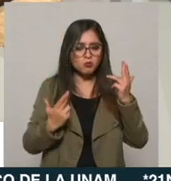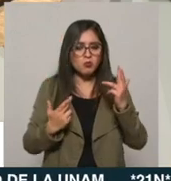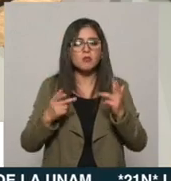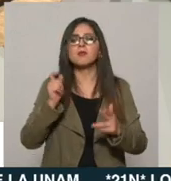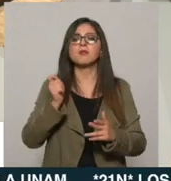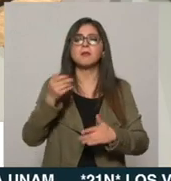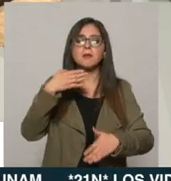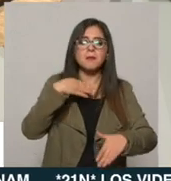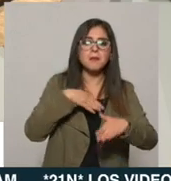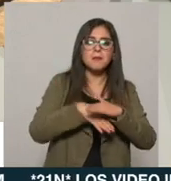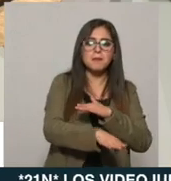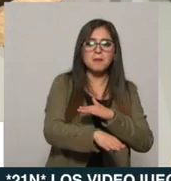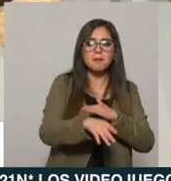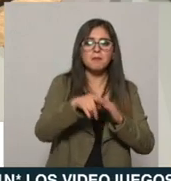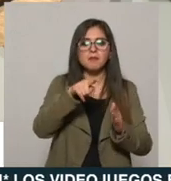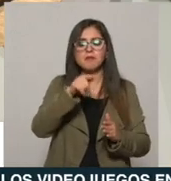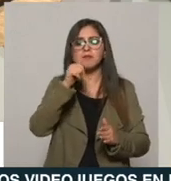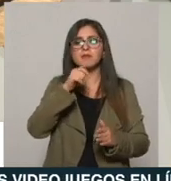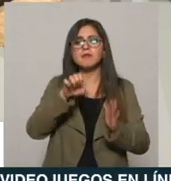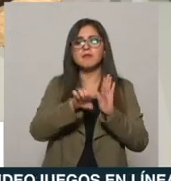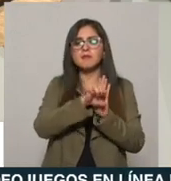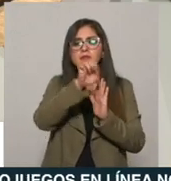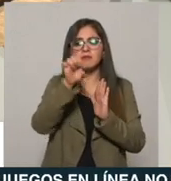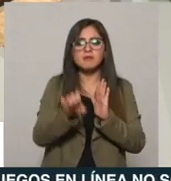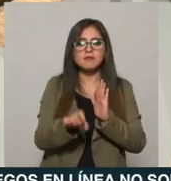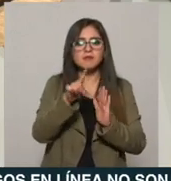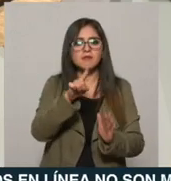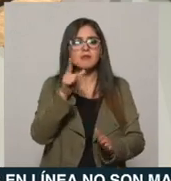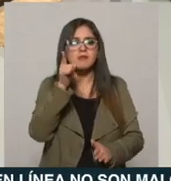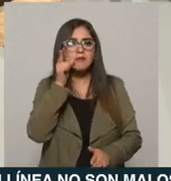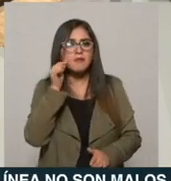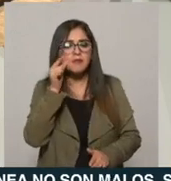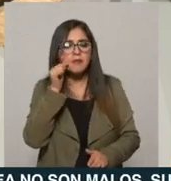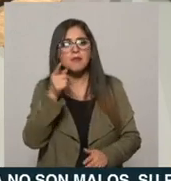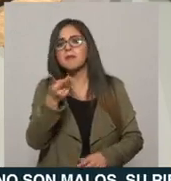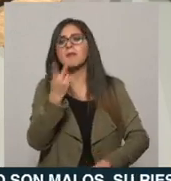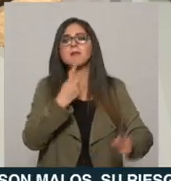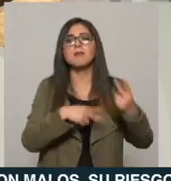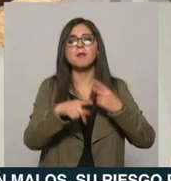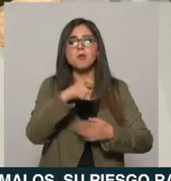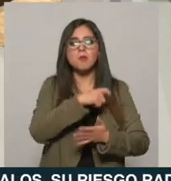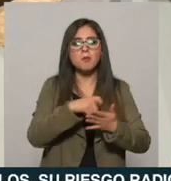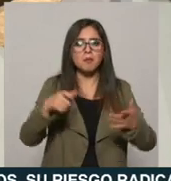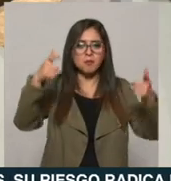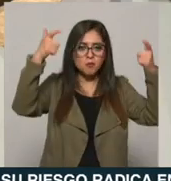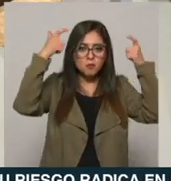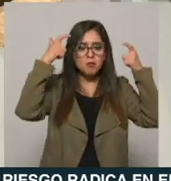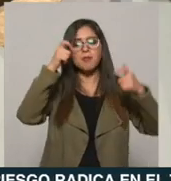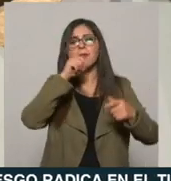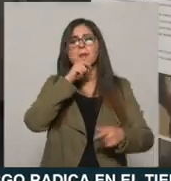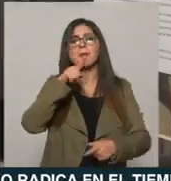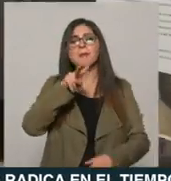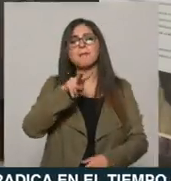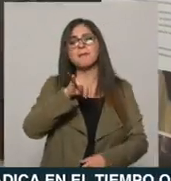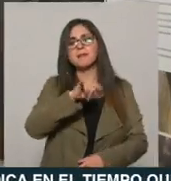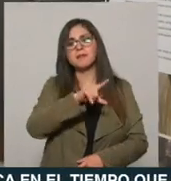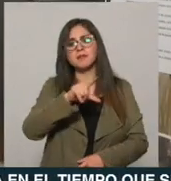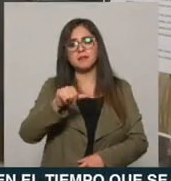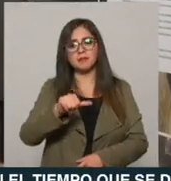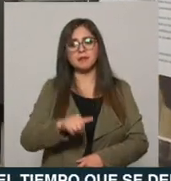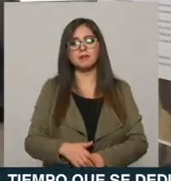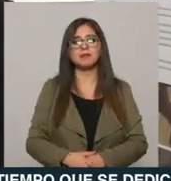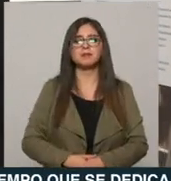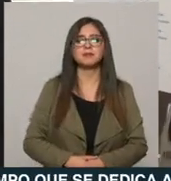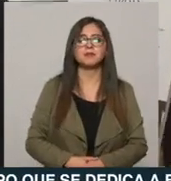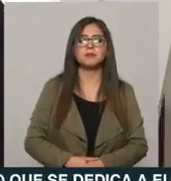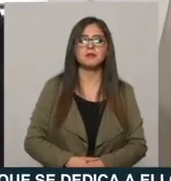y Zapata también entró aquí a comprar sus sombreros, y Villa también, Francisco Villa. Luc Tardán